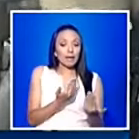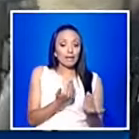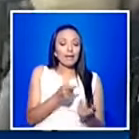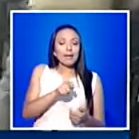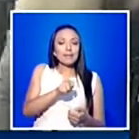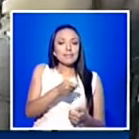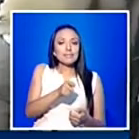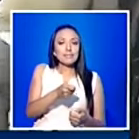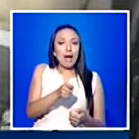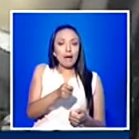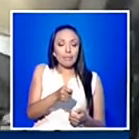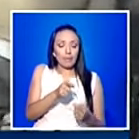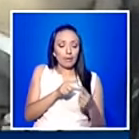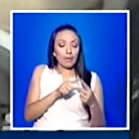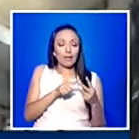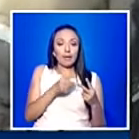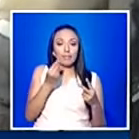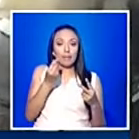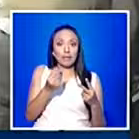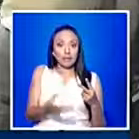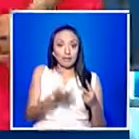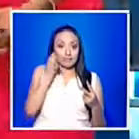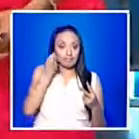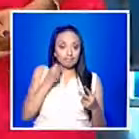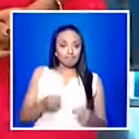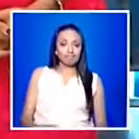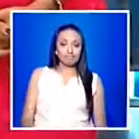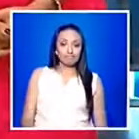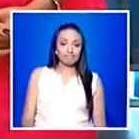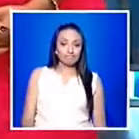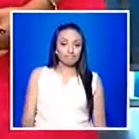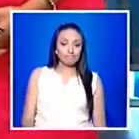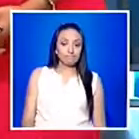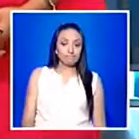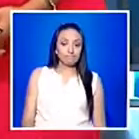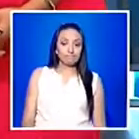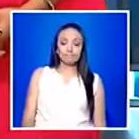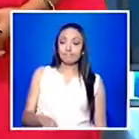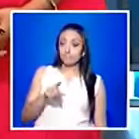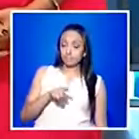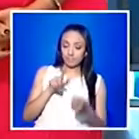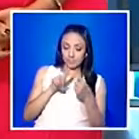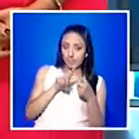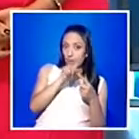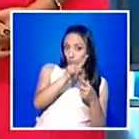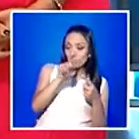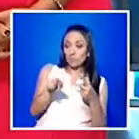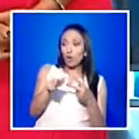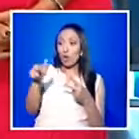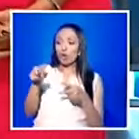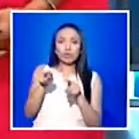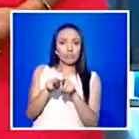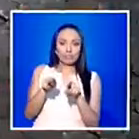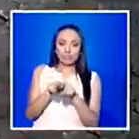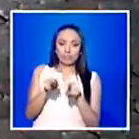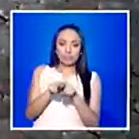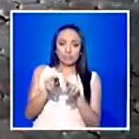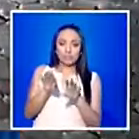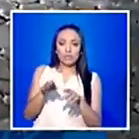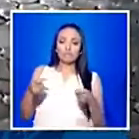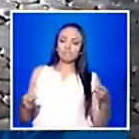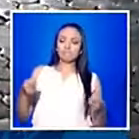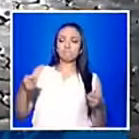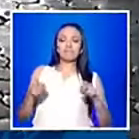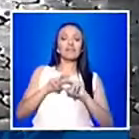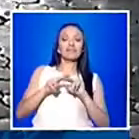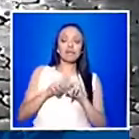de su vehículo y llevárselo. Y otro delito ocurrió en el Valle de los Chillos con delincuentes que se movilizaban en